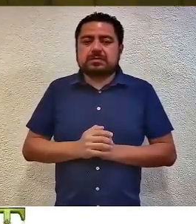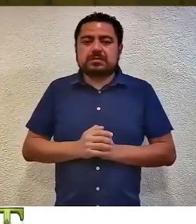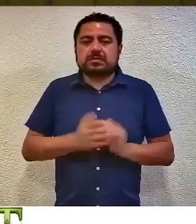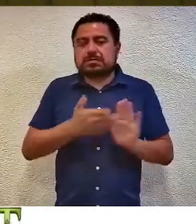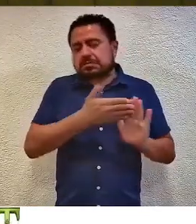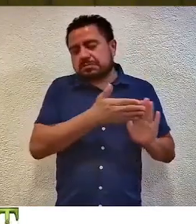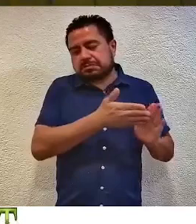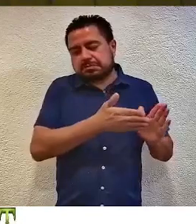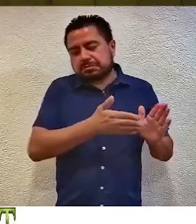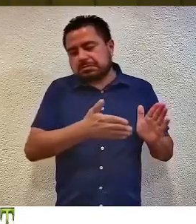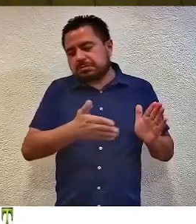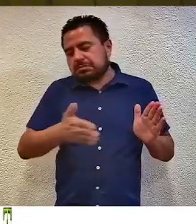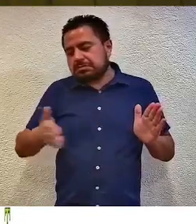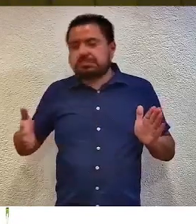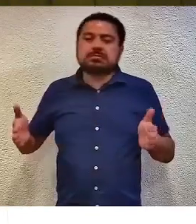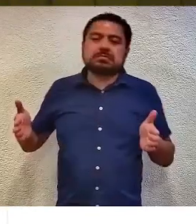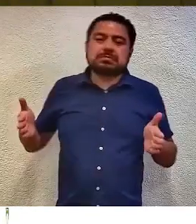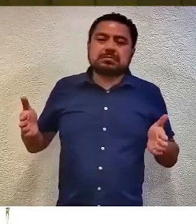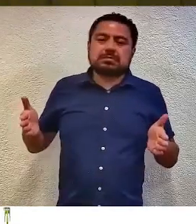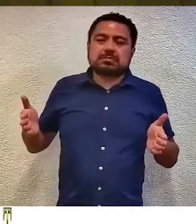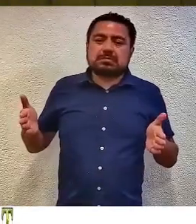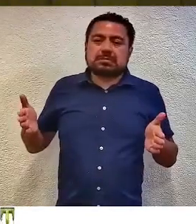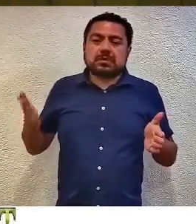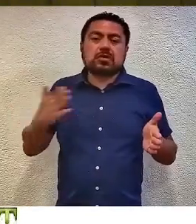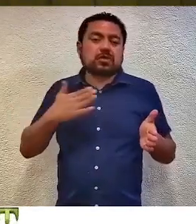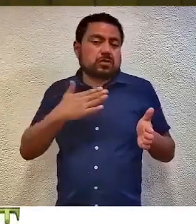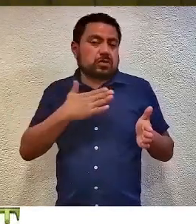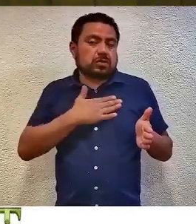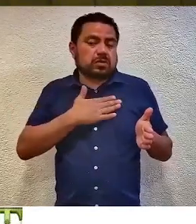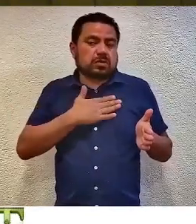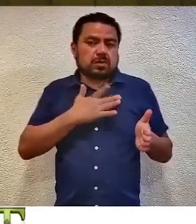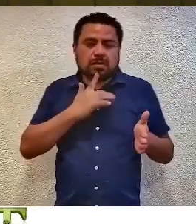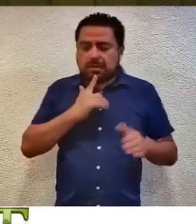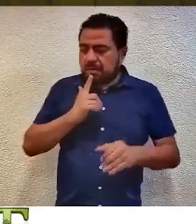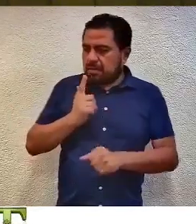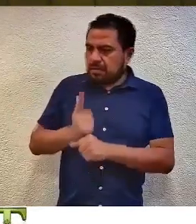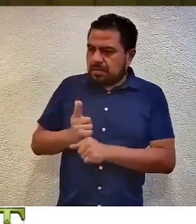Durante esos periodos, que yo me dé cuenta,